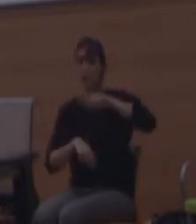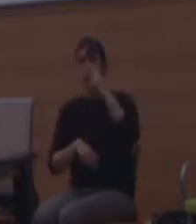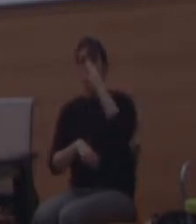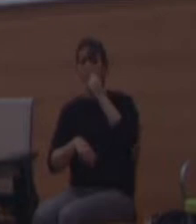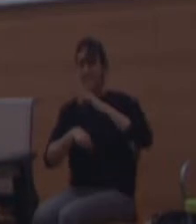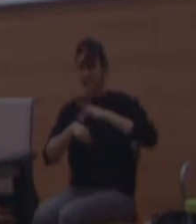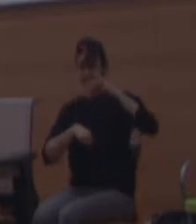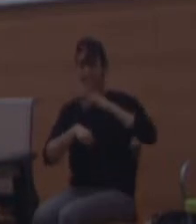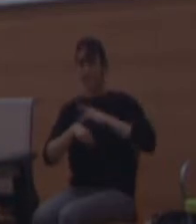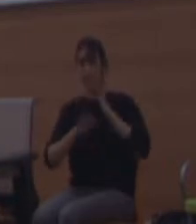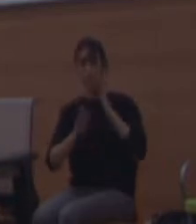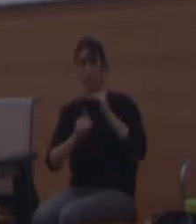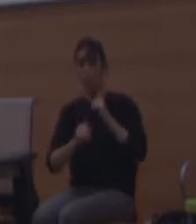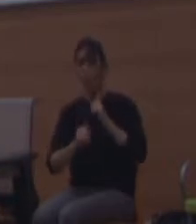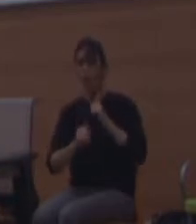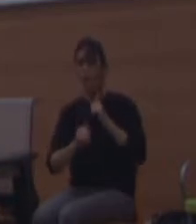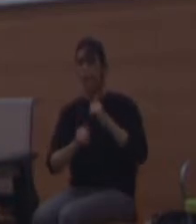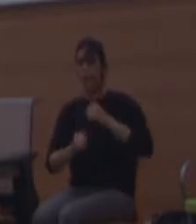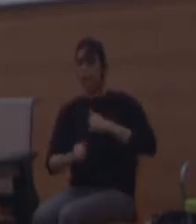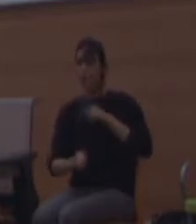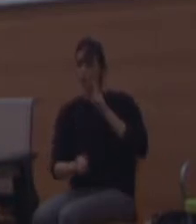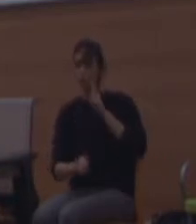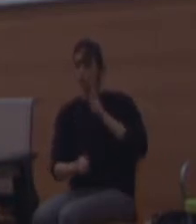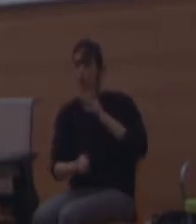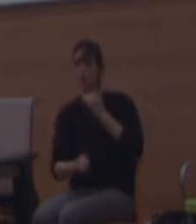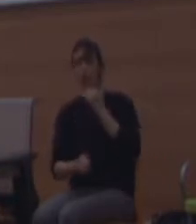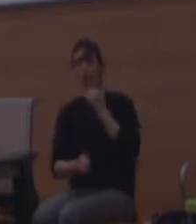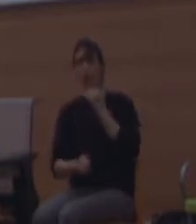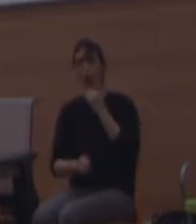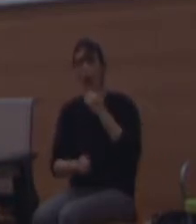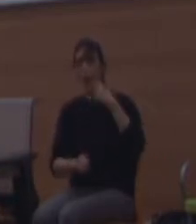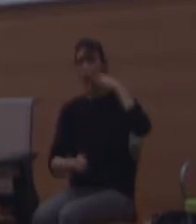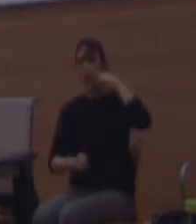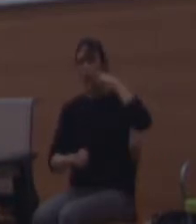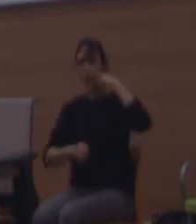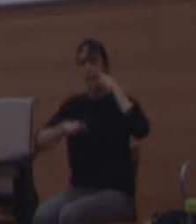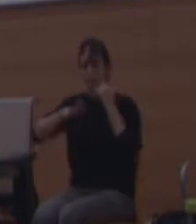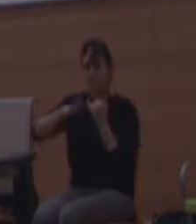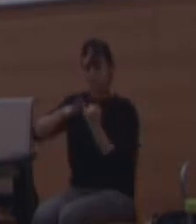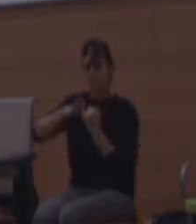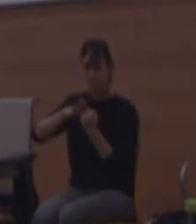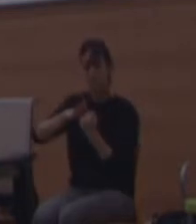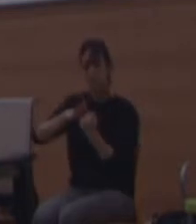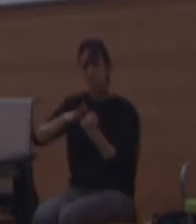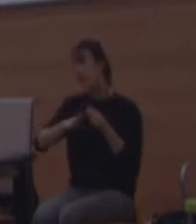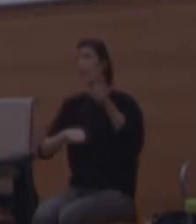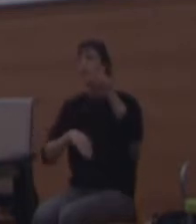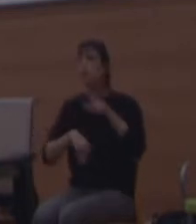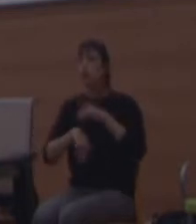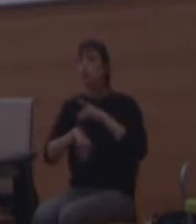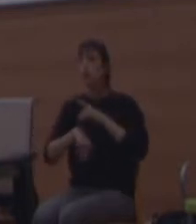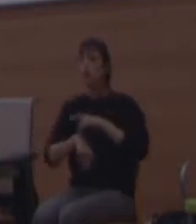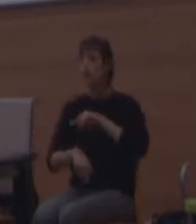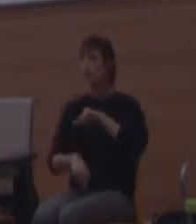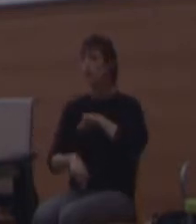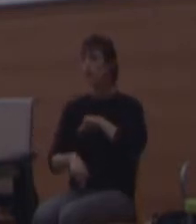mientras nosotros detectamos una pequeña arenita en los zapatos, el paciente con neuropatía, cuando